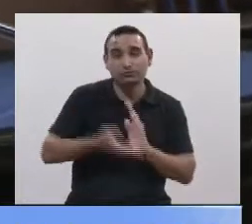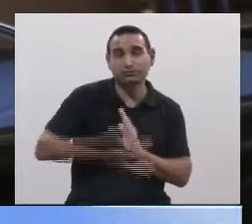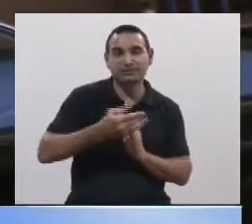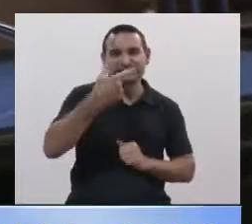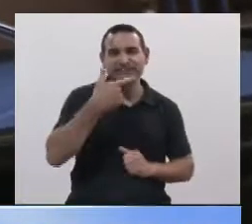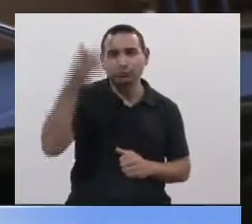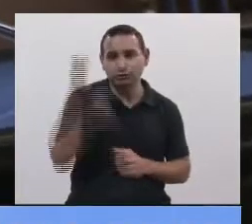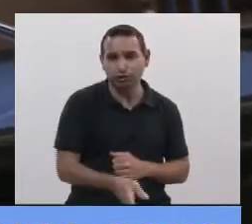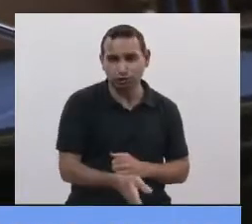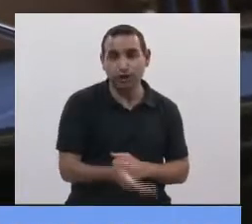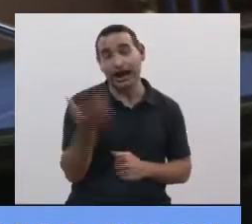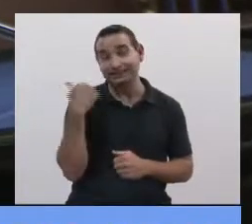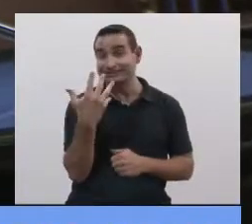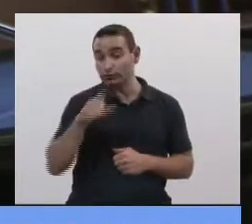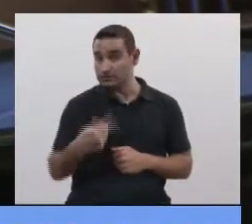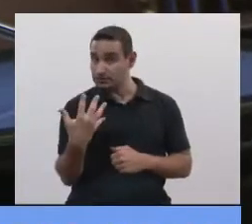17%, antes era el